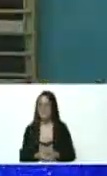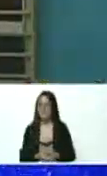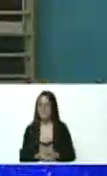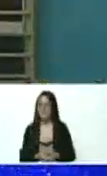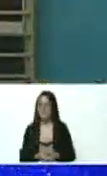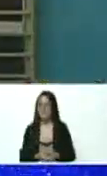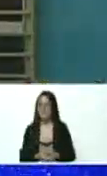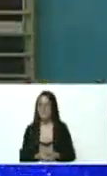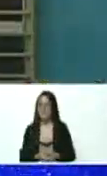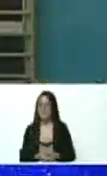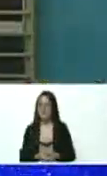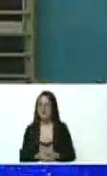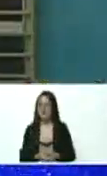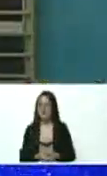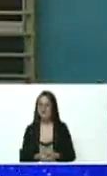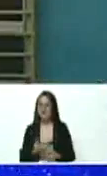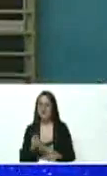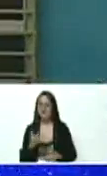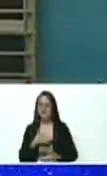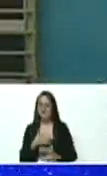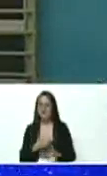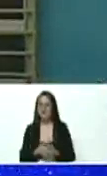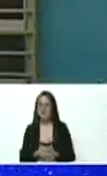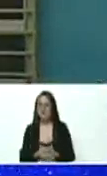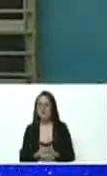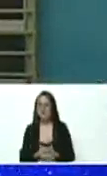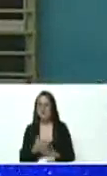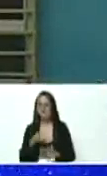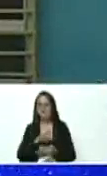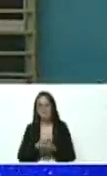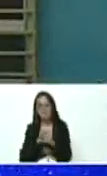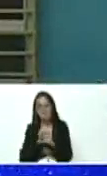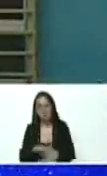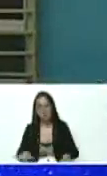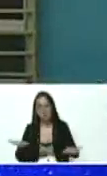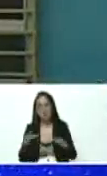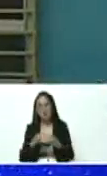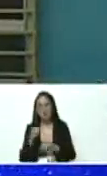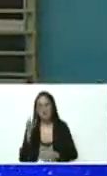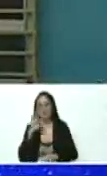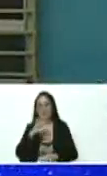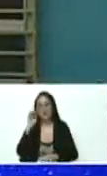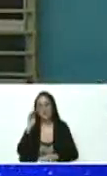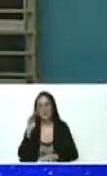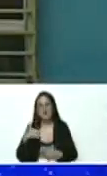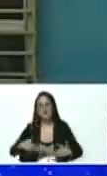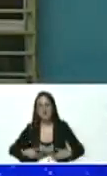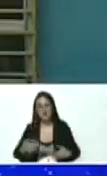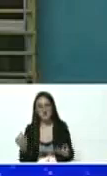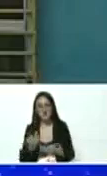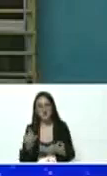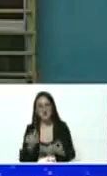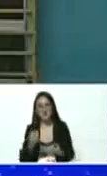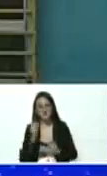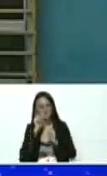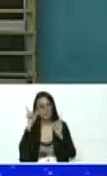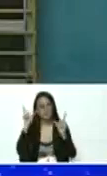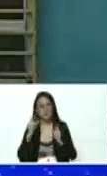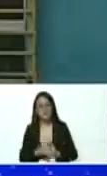Jiménez. Precisamente estamos con las bricomiles desplegados en un esfuerzo verdaderamente